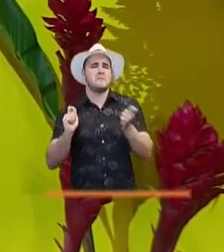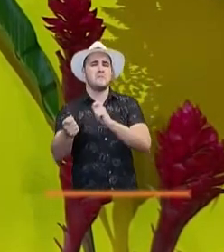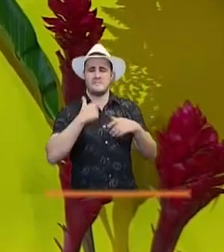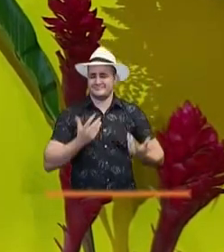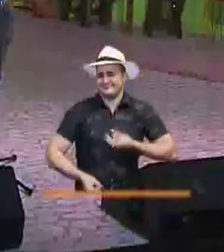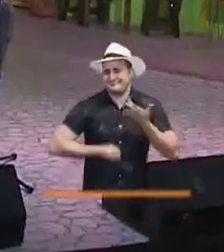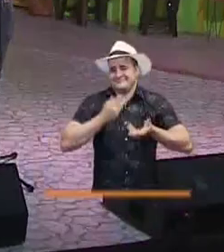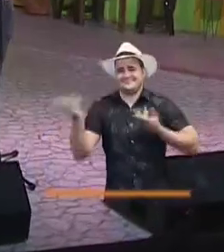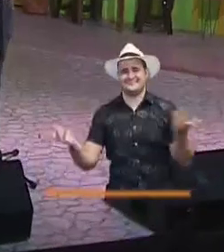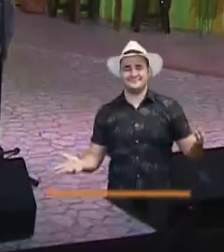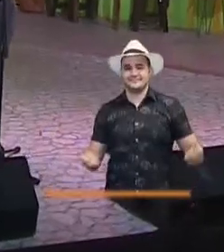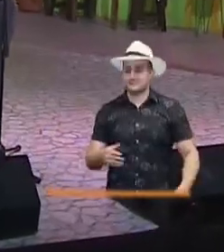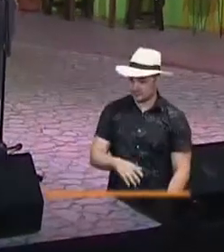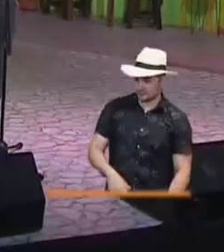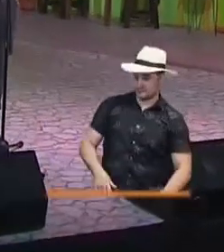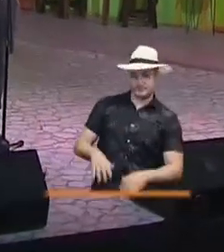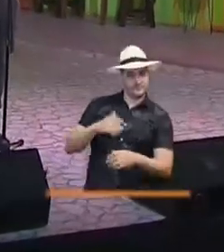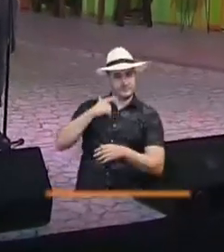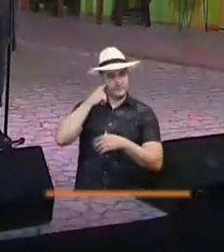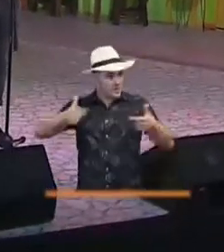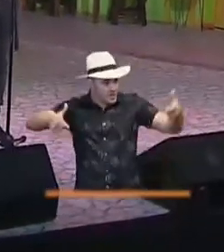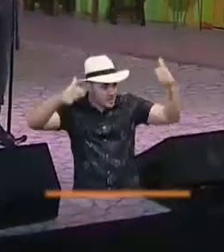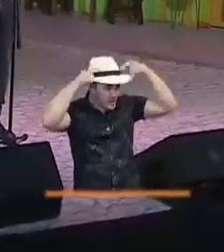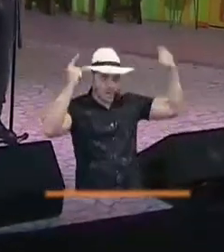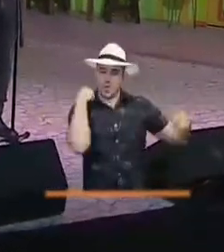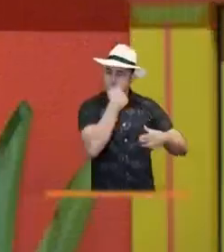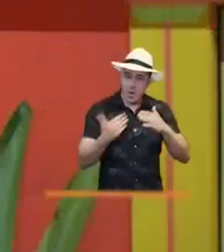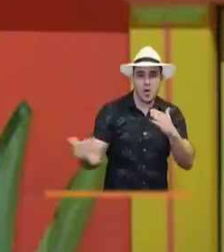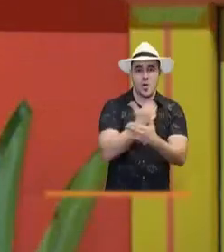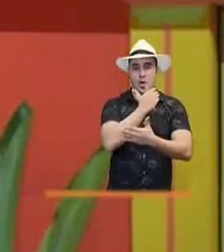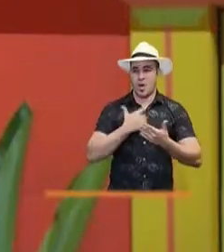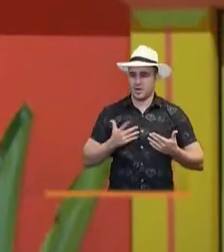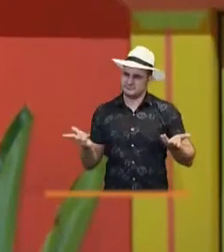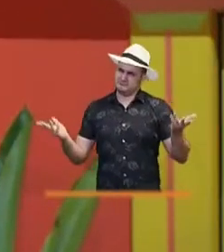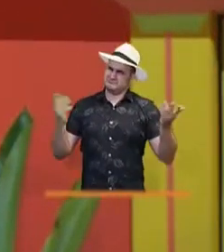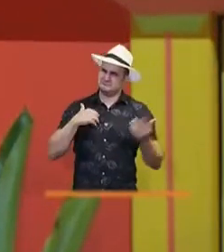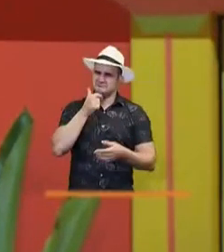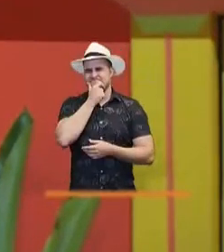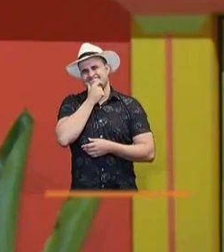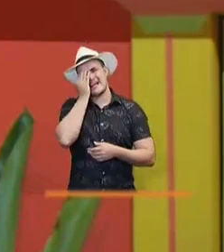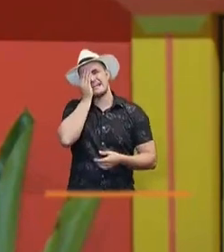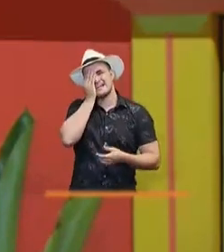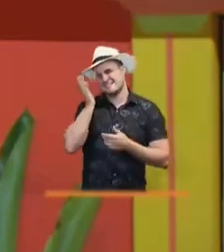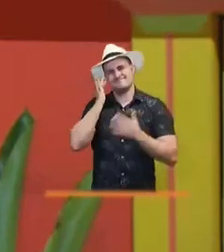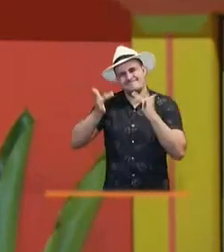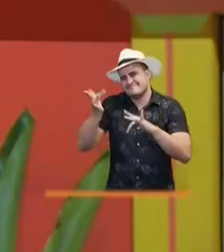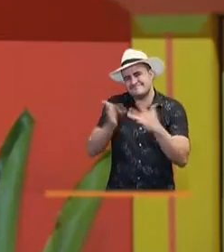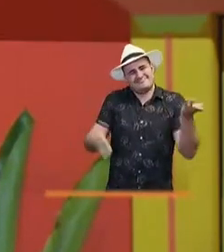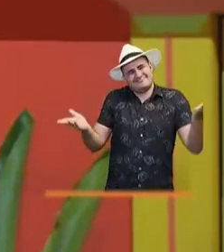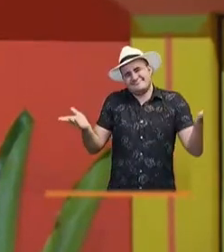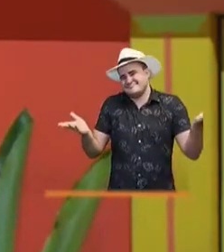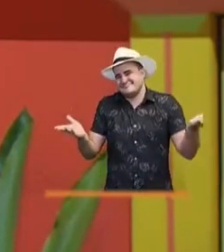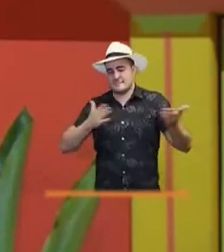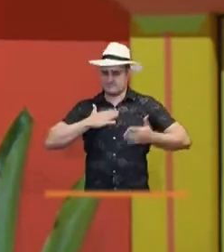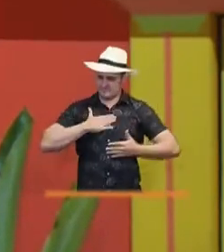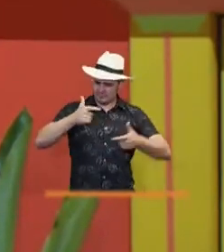evoluciono. Si necesitan rey nuevo para que un rey deficiente, aquí tienen